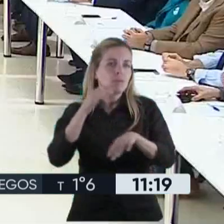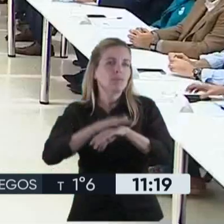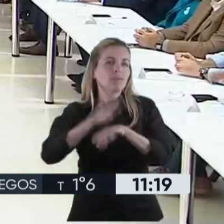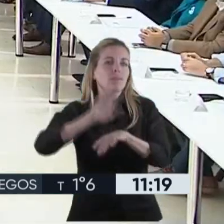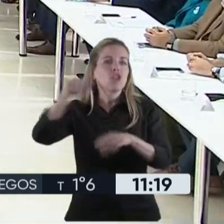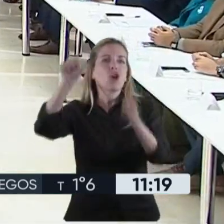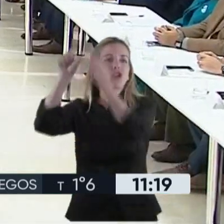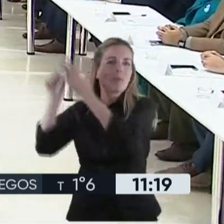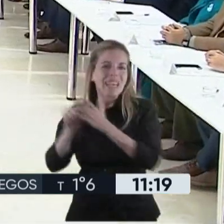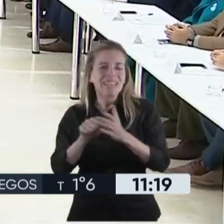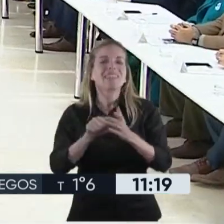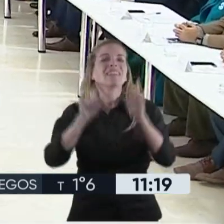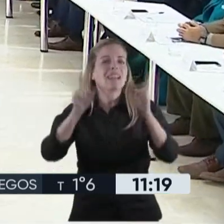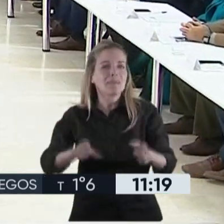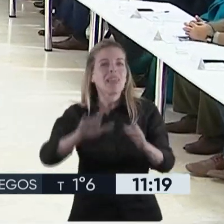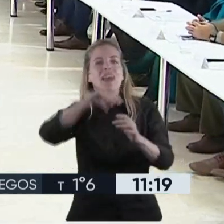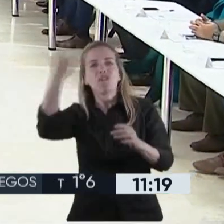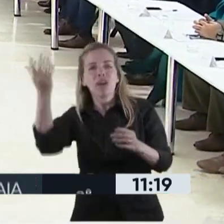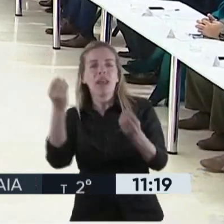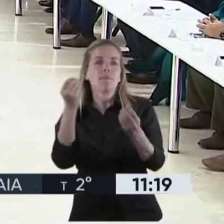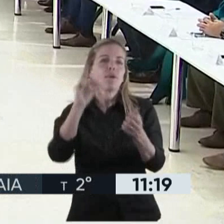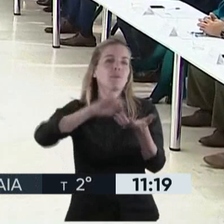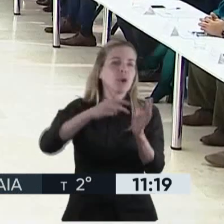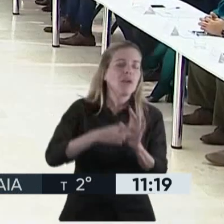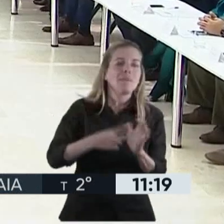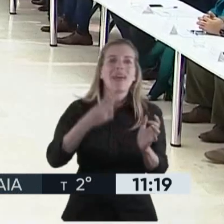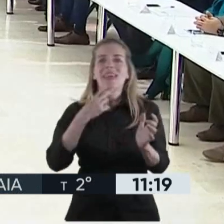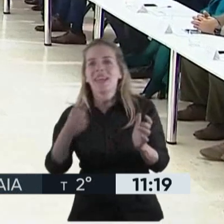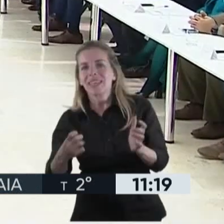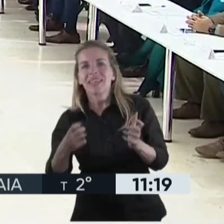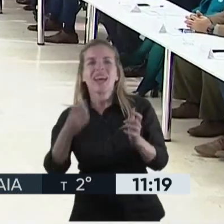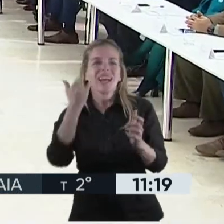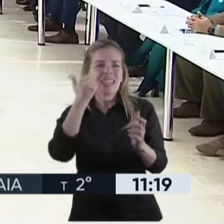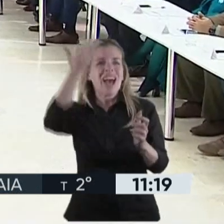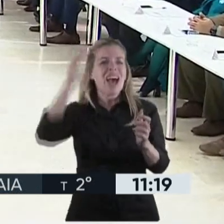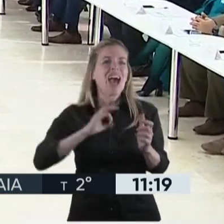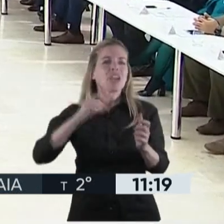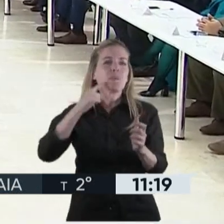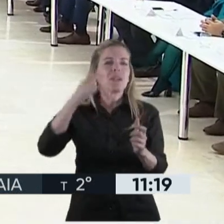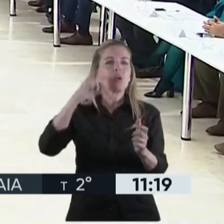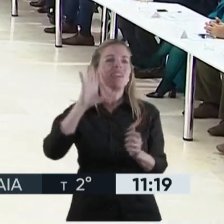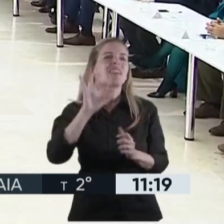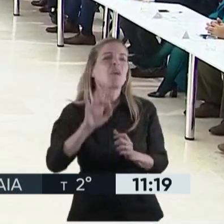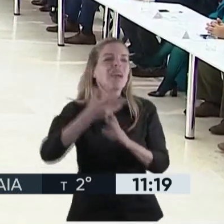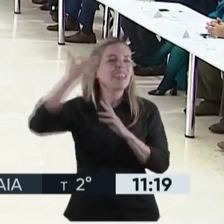sector energético. Hay bibliografía desde los años 50 sobre este tema.